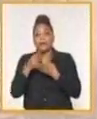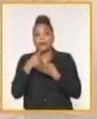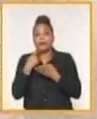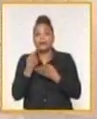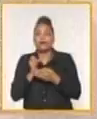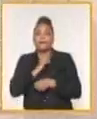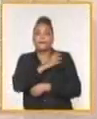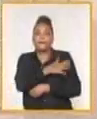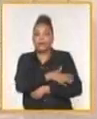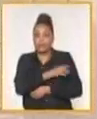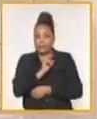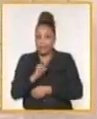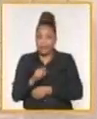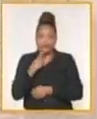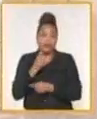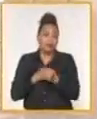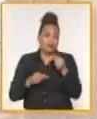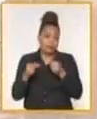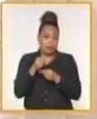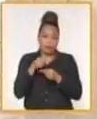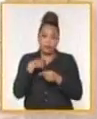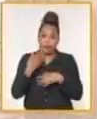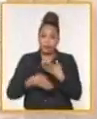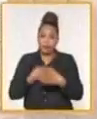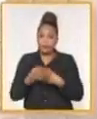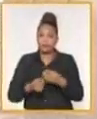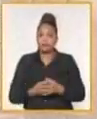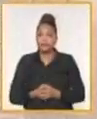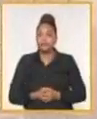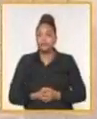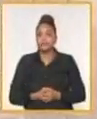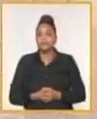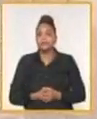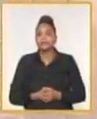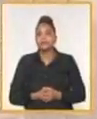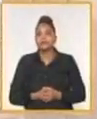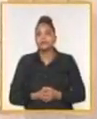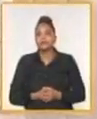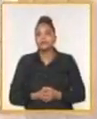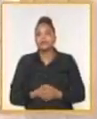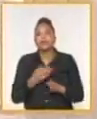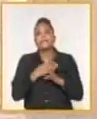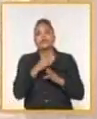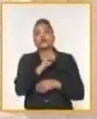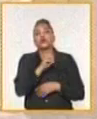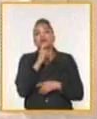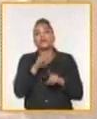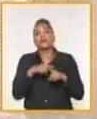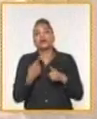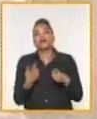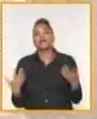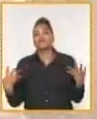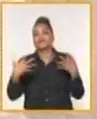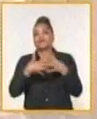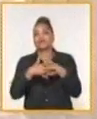palestina. Porque esa región se le dice, por lo menos yo con mis clases, el Medio Oriente, porque está vinculado a ese